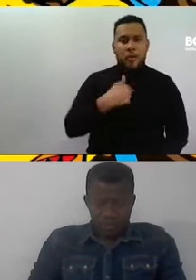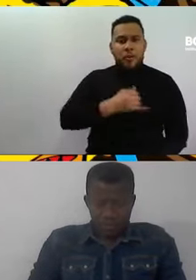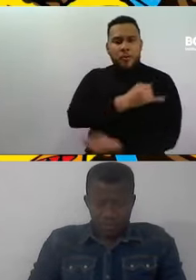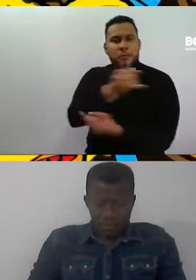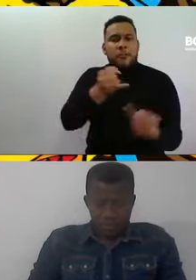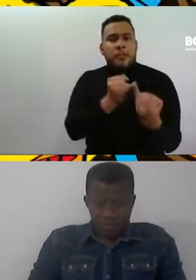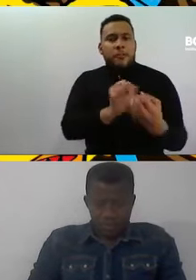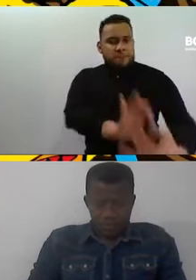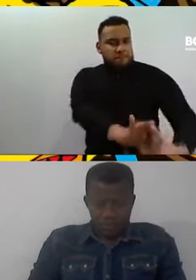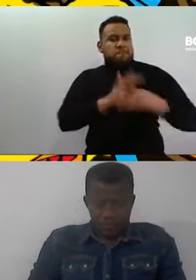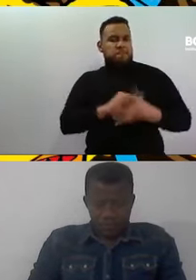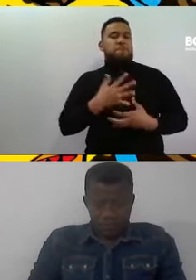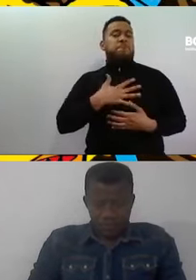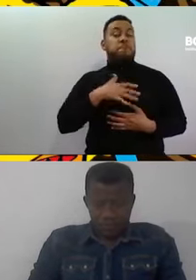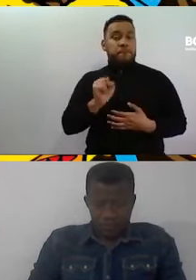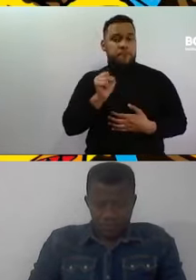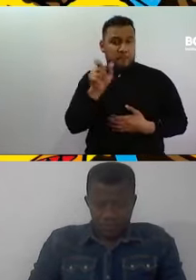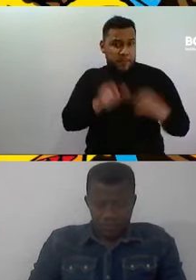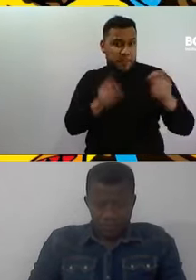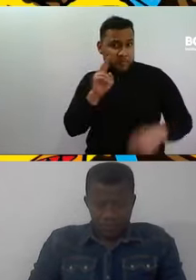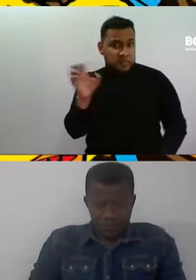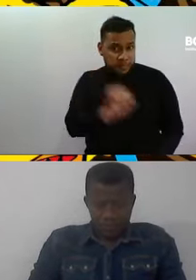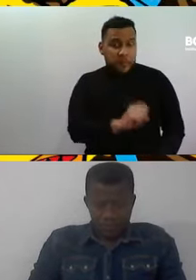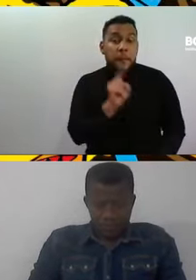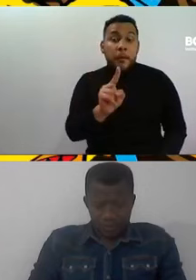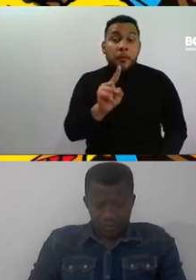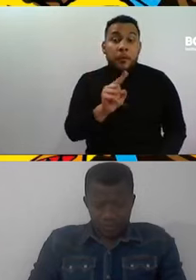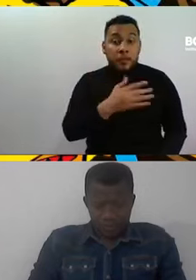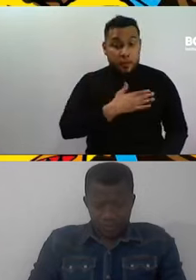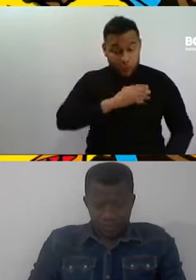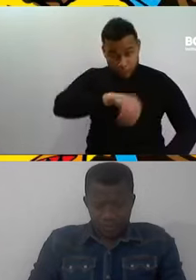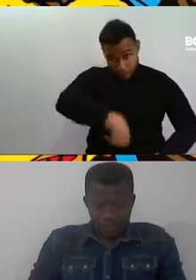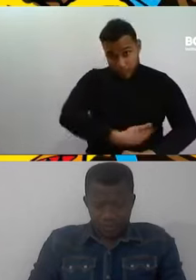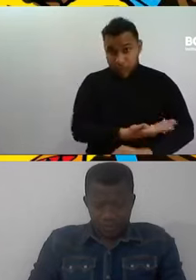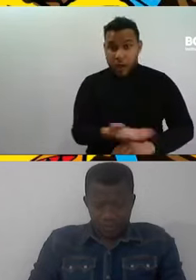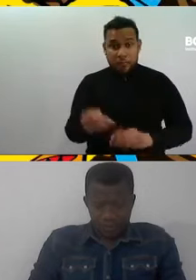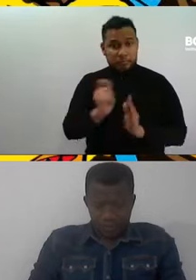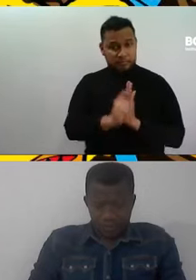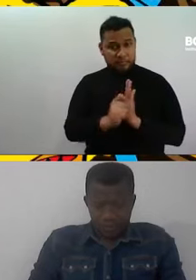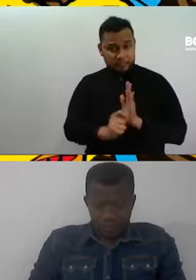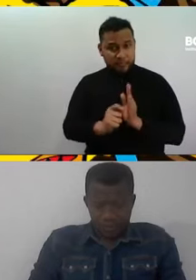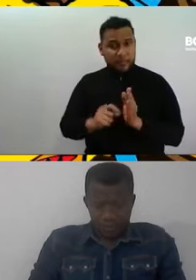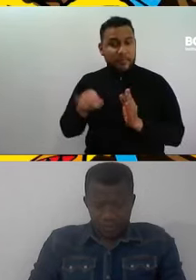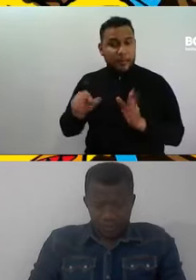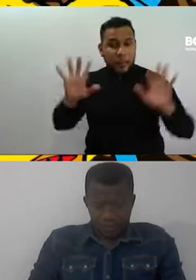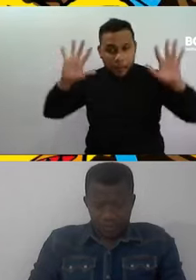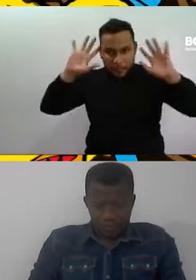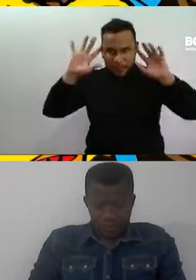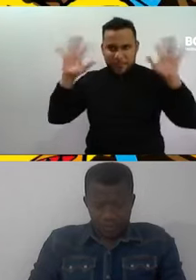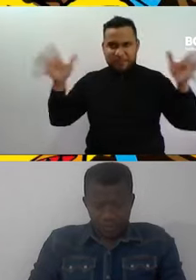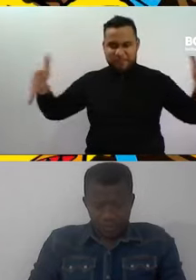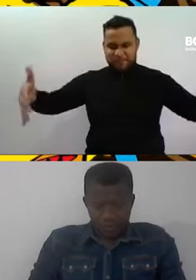eso le hice una composición a la ponchera. Y esta es: